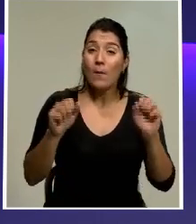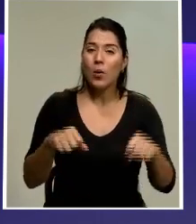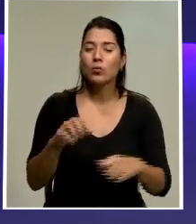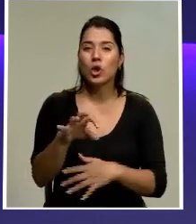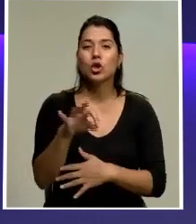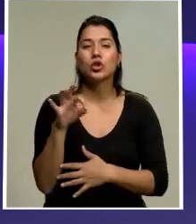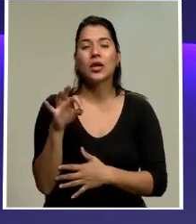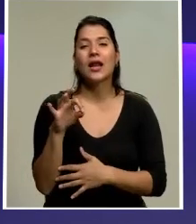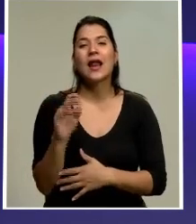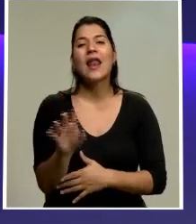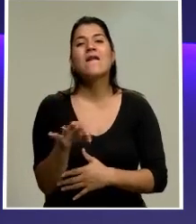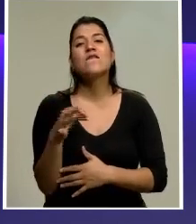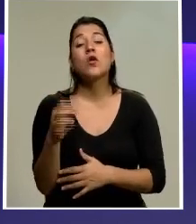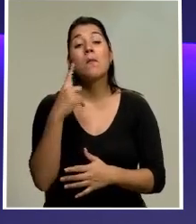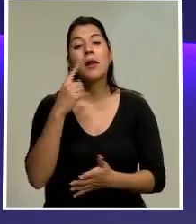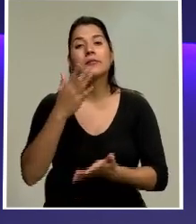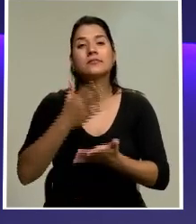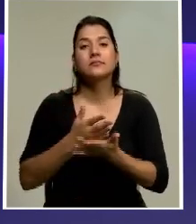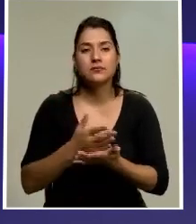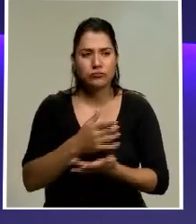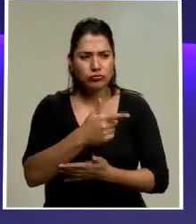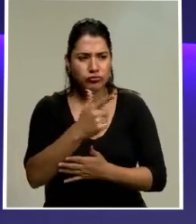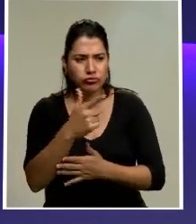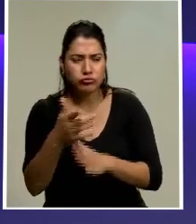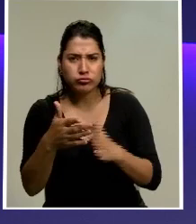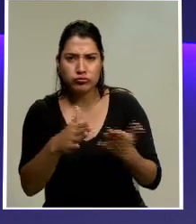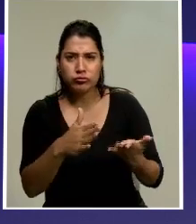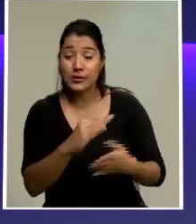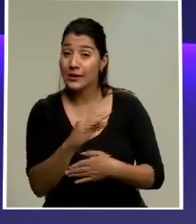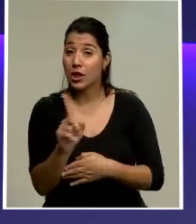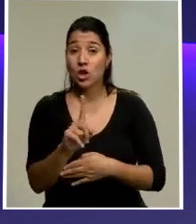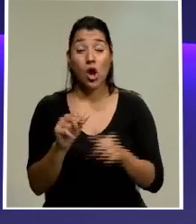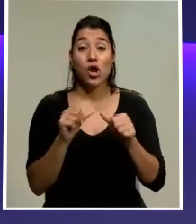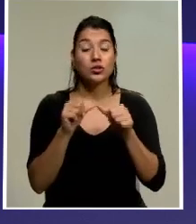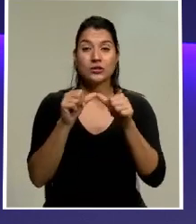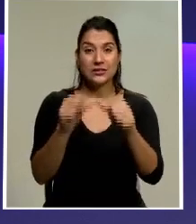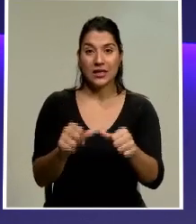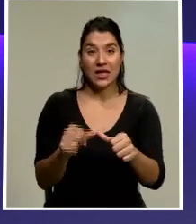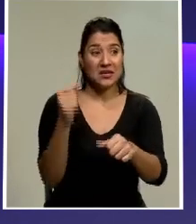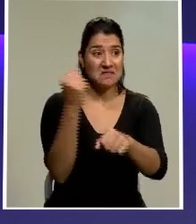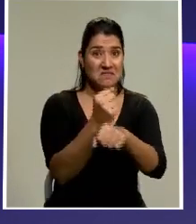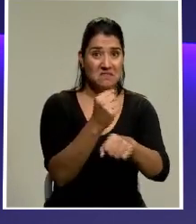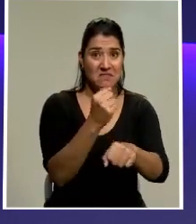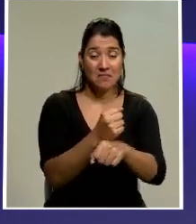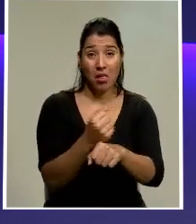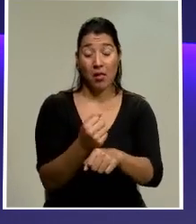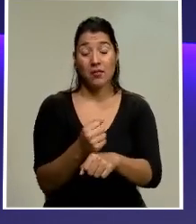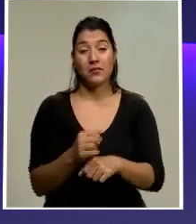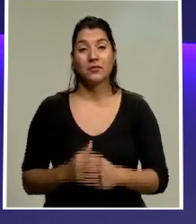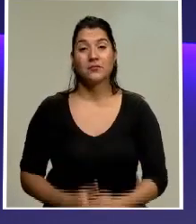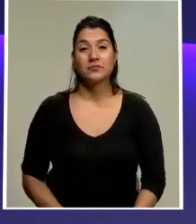manera de parar los homicidios, de no seguir matándonos entre